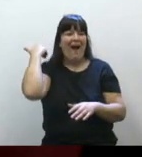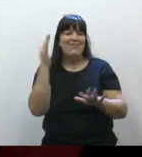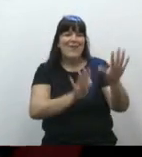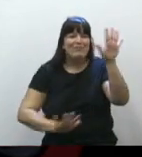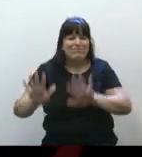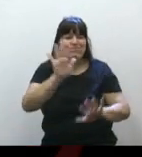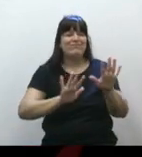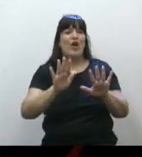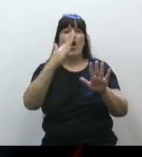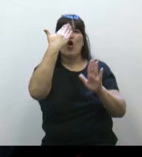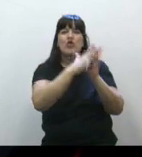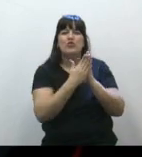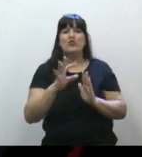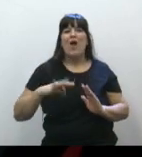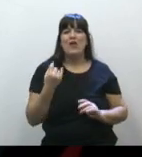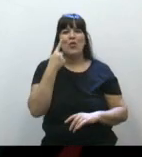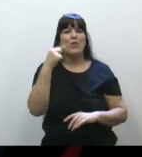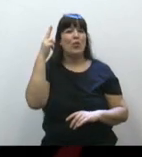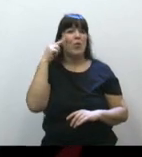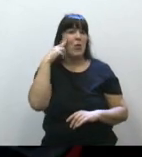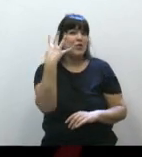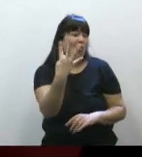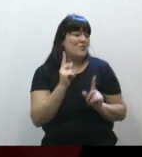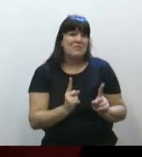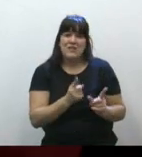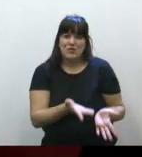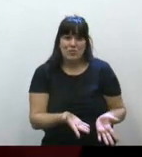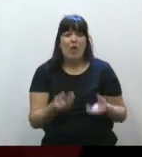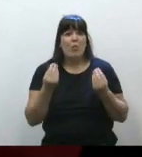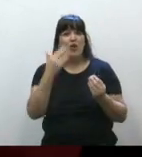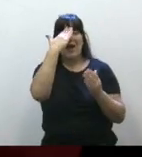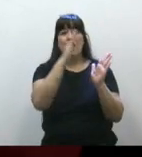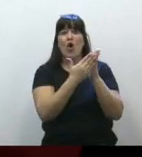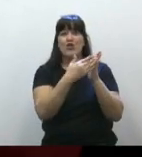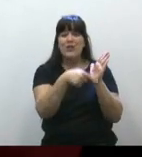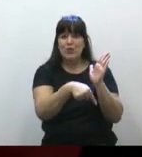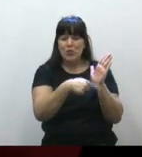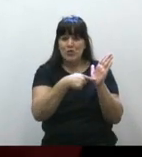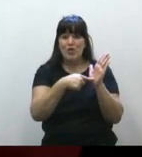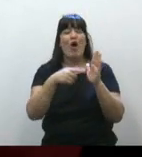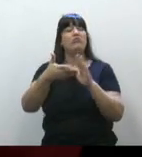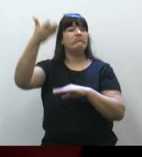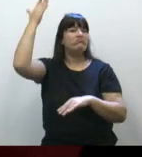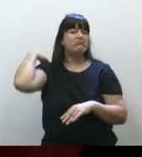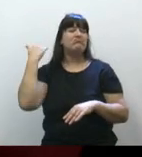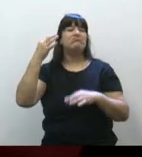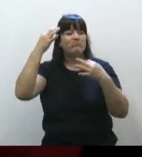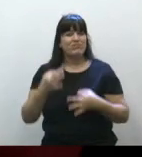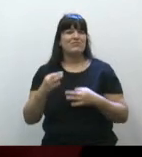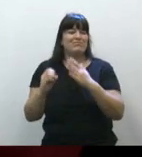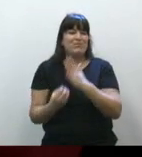94 presidenta porque a nuestra constitución liberal de origen del año 53